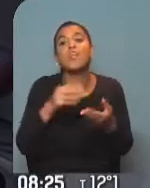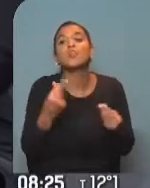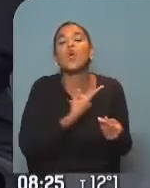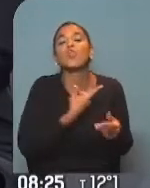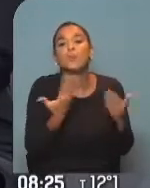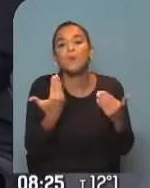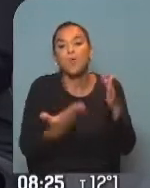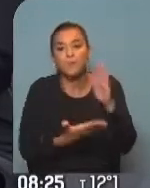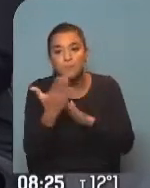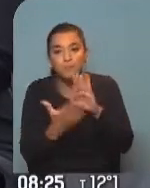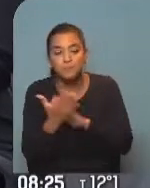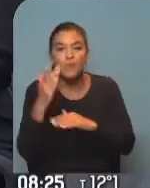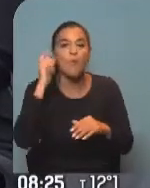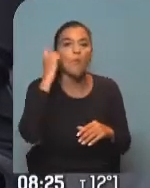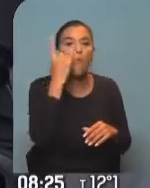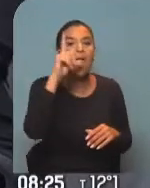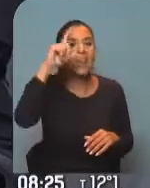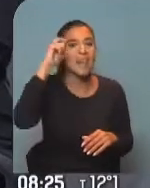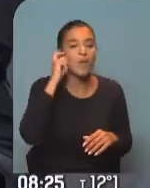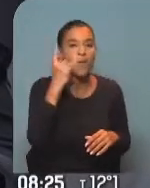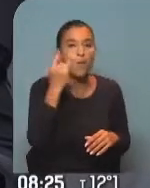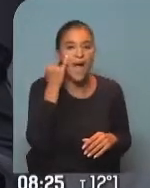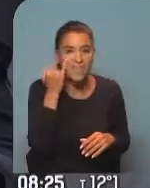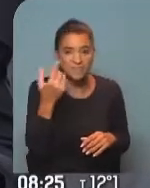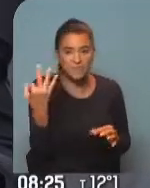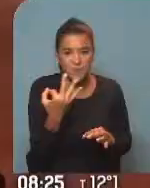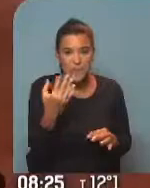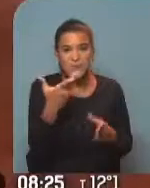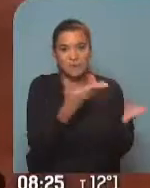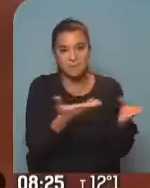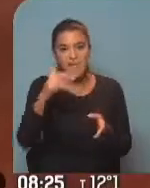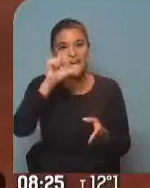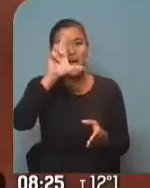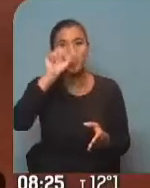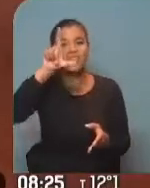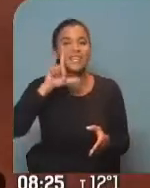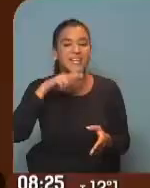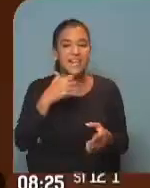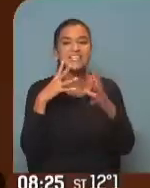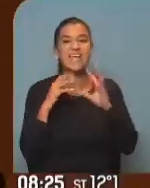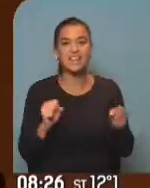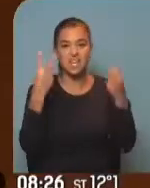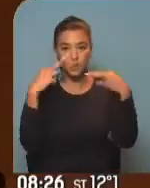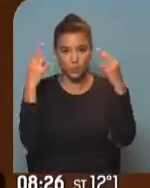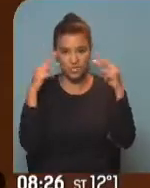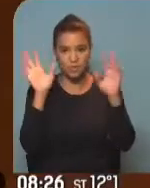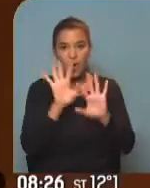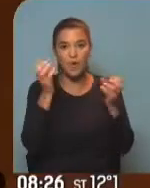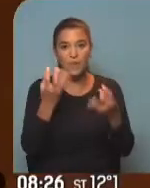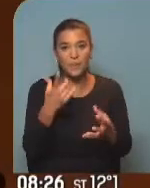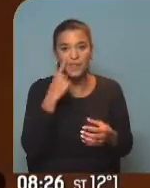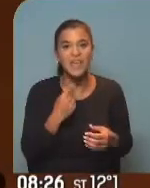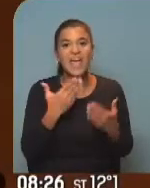ir y gualeguay es una buena opción pues vamos a presentar a carolina que secretaria de turismo de la carolina hola buenos días